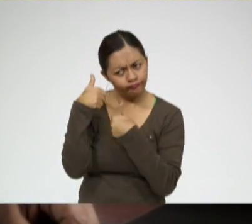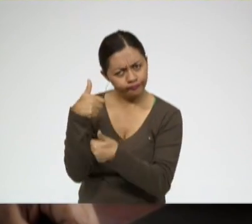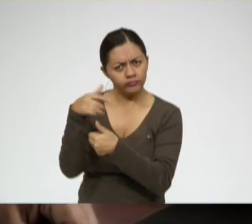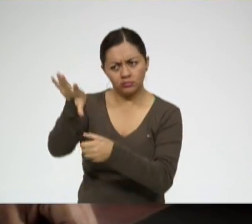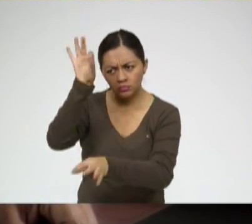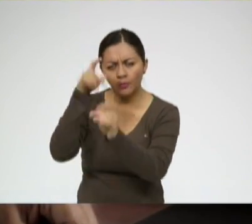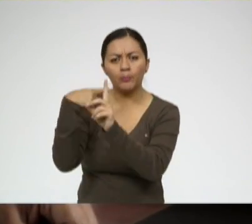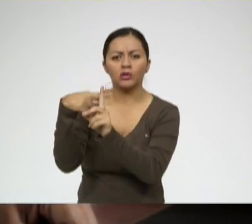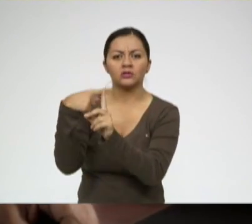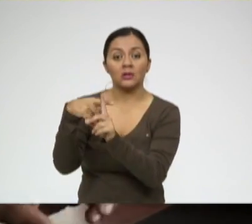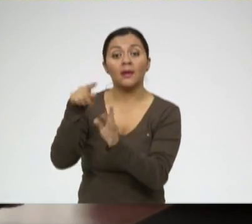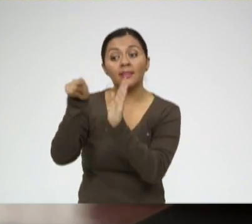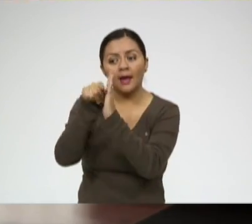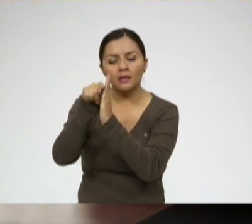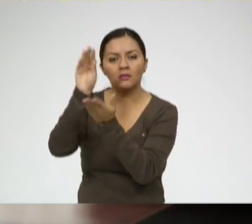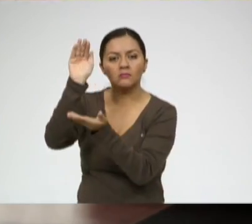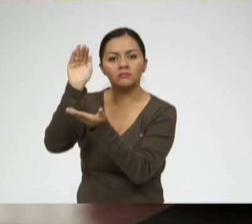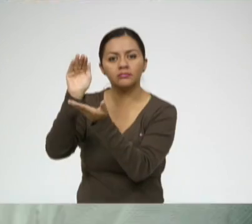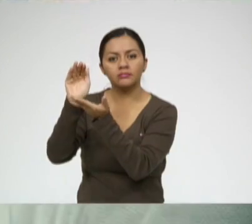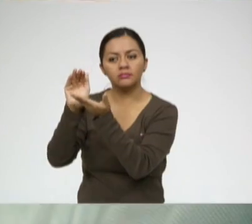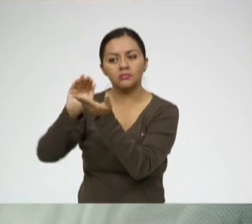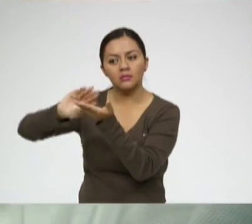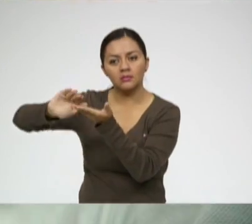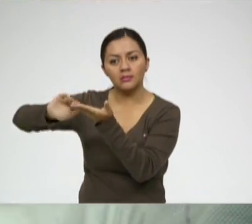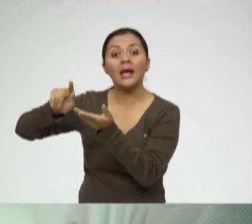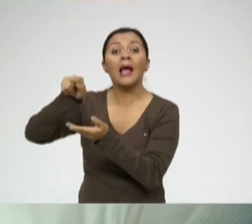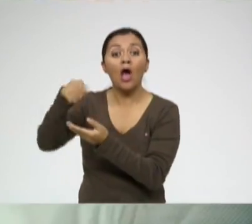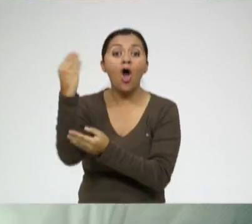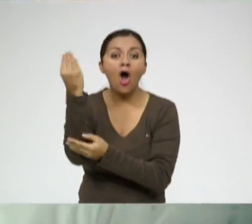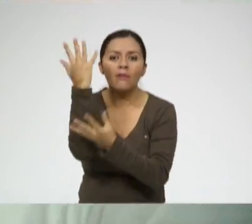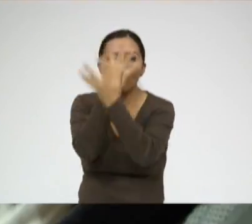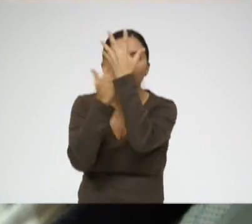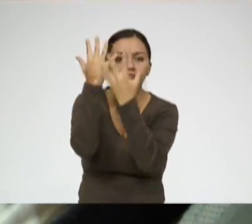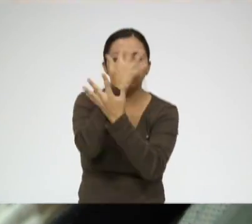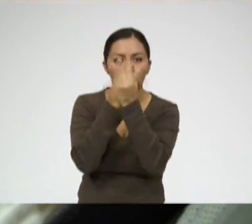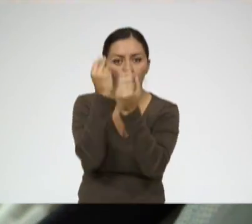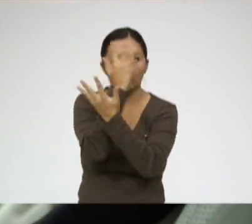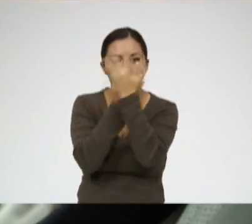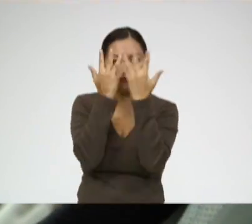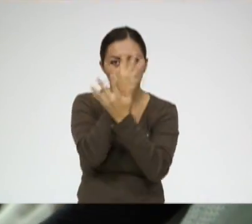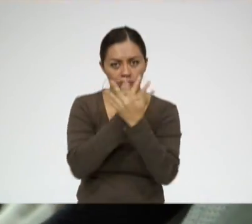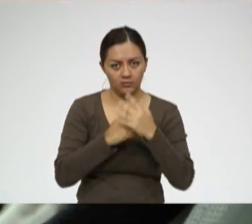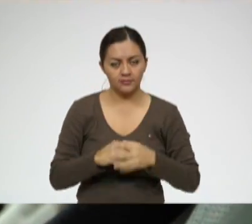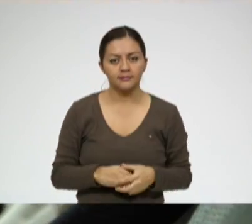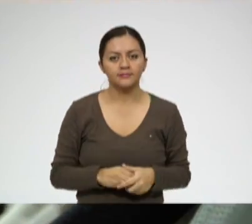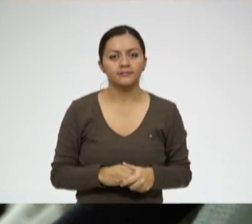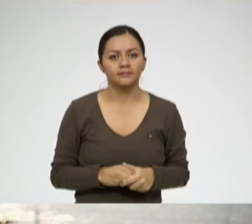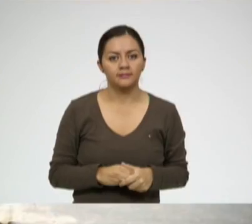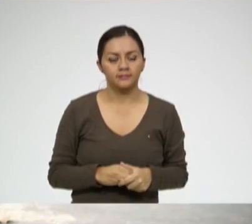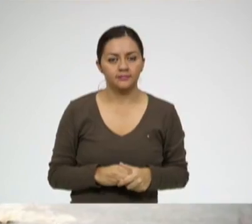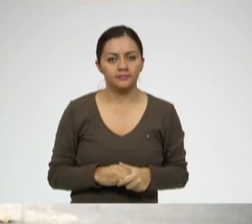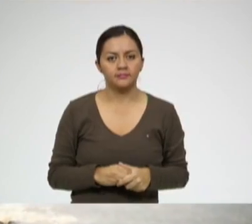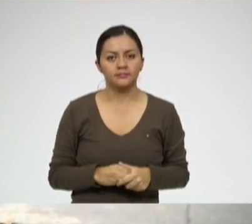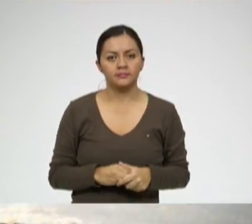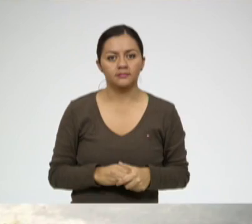Son muy buenos, lo que pasa es que ellos confunden muchos términos y desconocen muchas cosas.